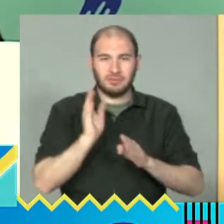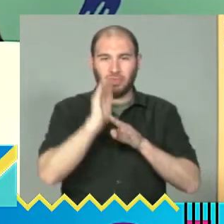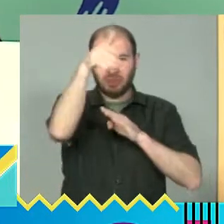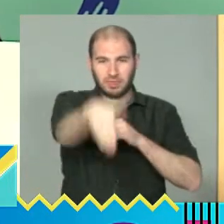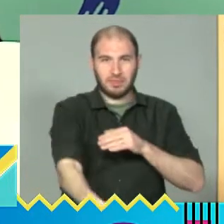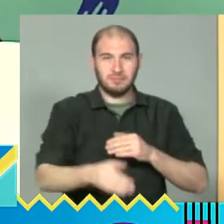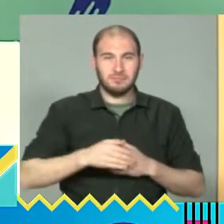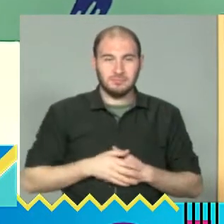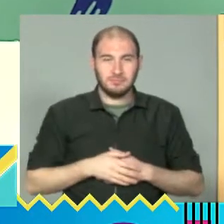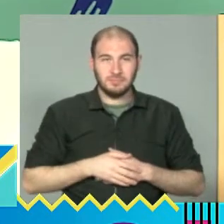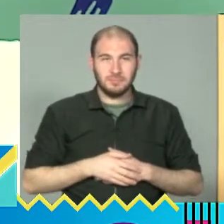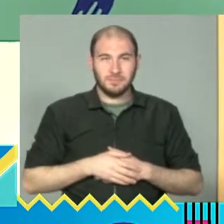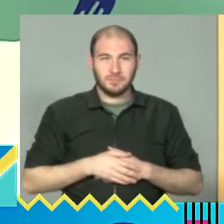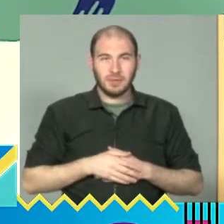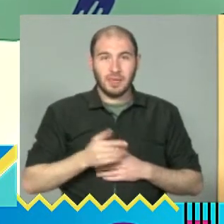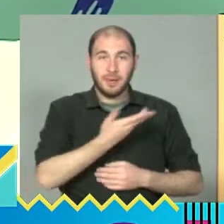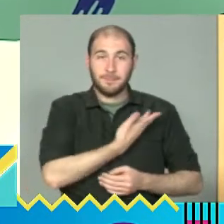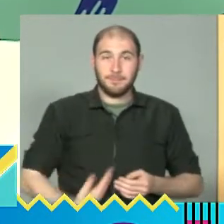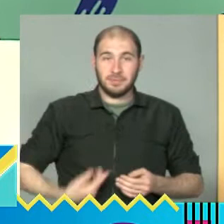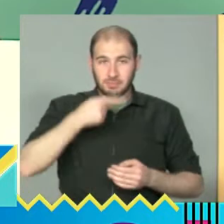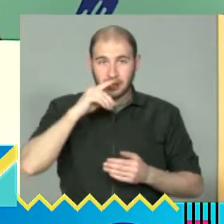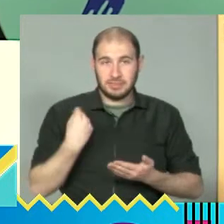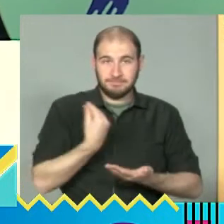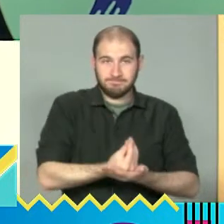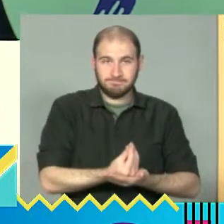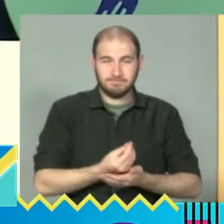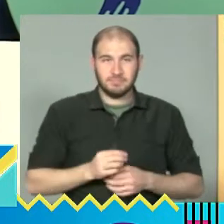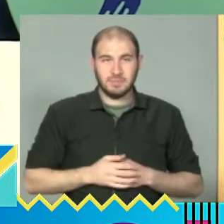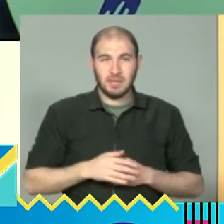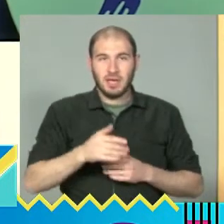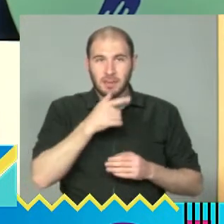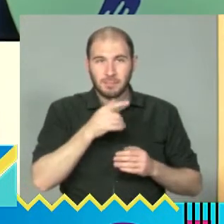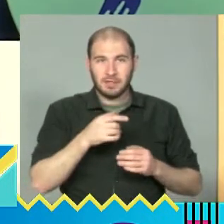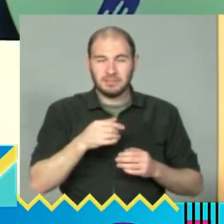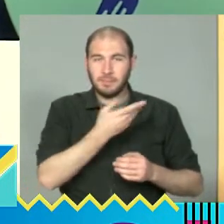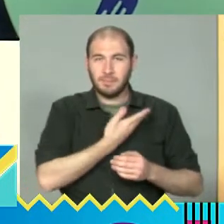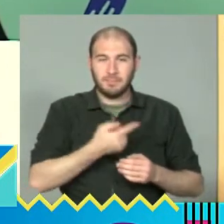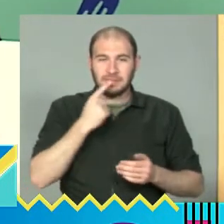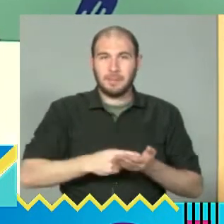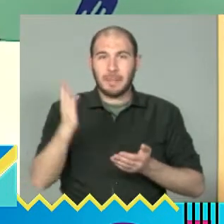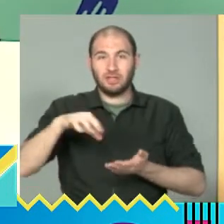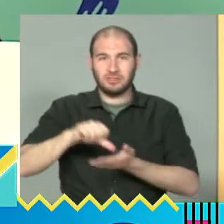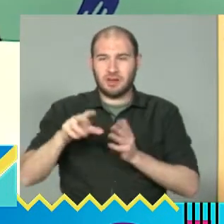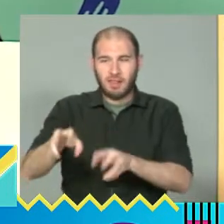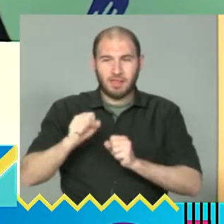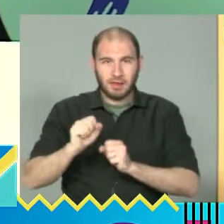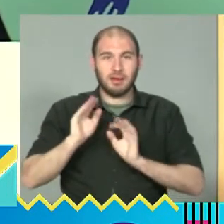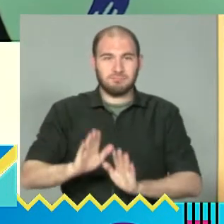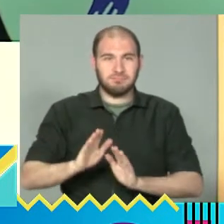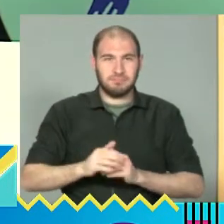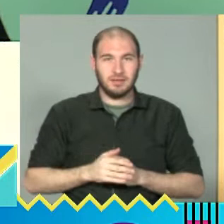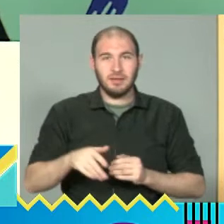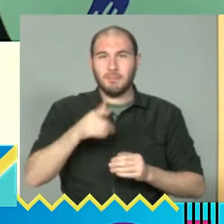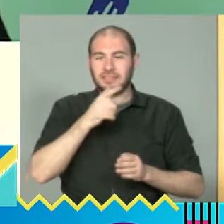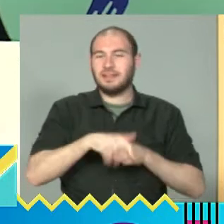abismo. Cuando asume el presidente Macri, los caballos los toma el presidente del Banco Central, toma las riendas de